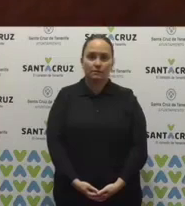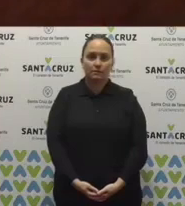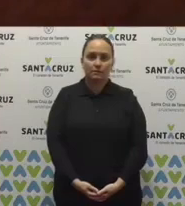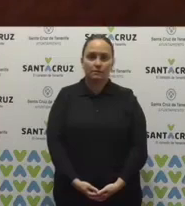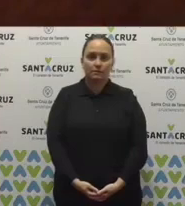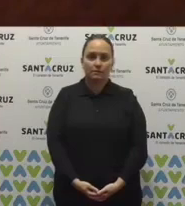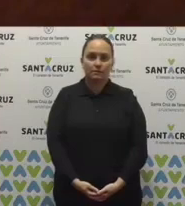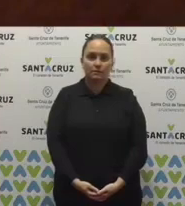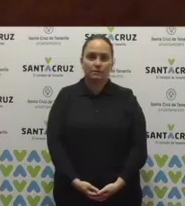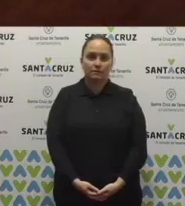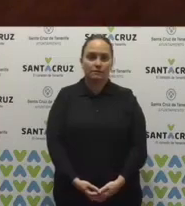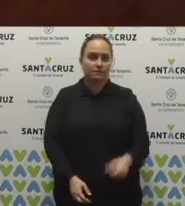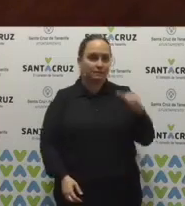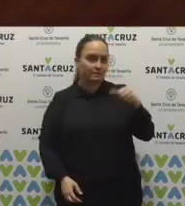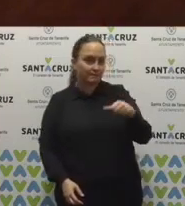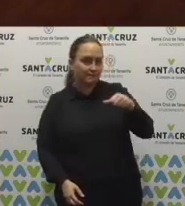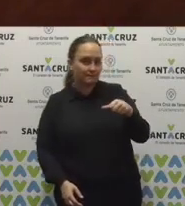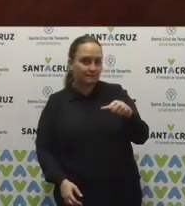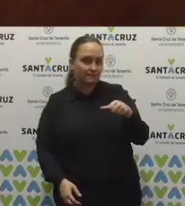hola